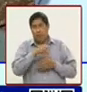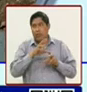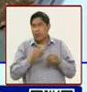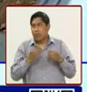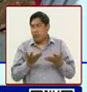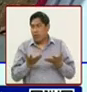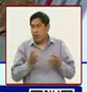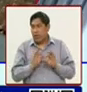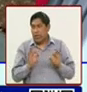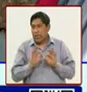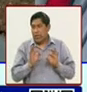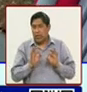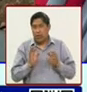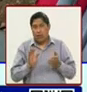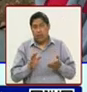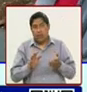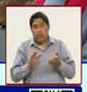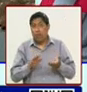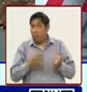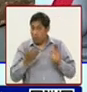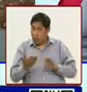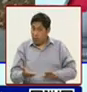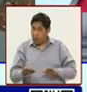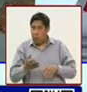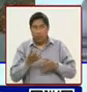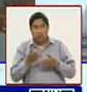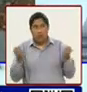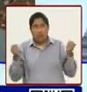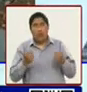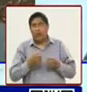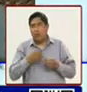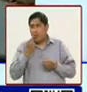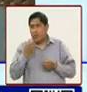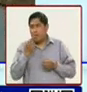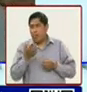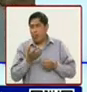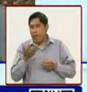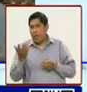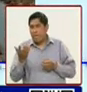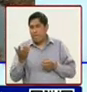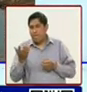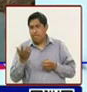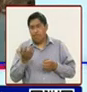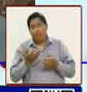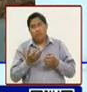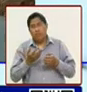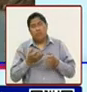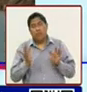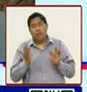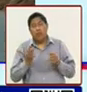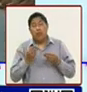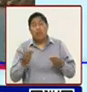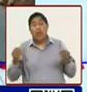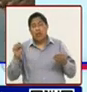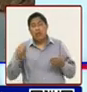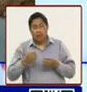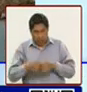hay ninguna pérdida humana. Simplemente, como les reitero, son materiales lo que han perdido.